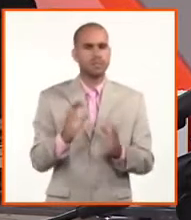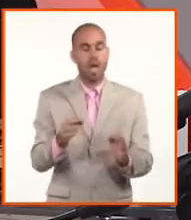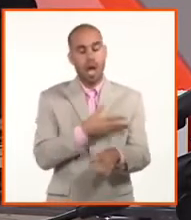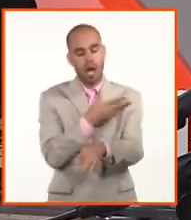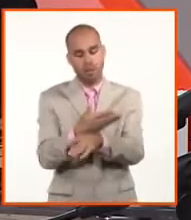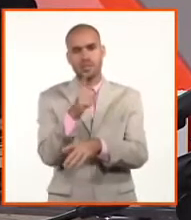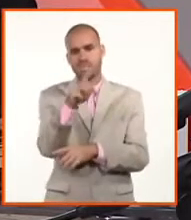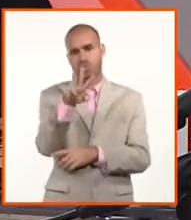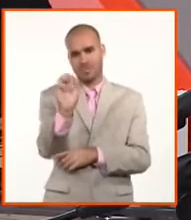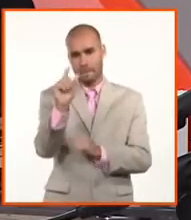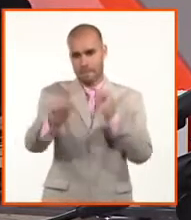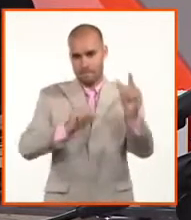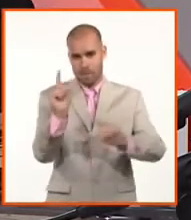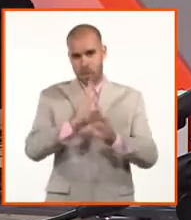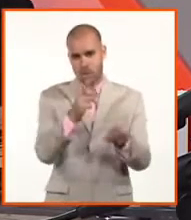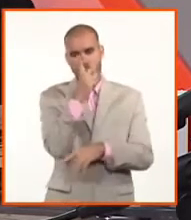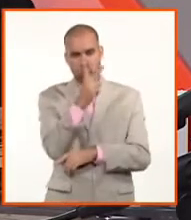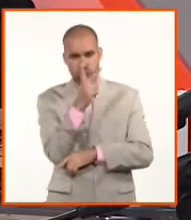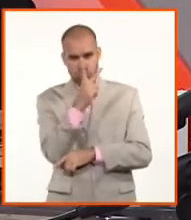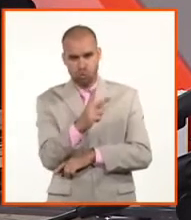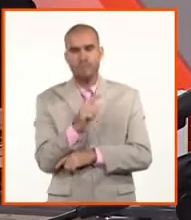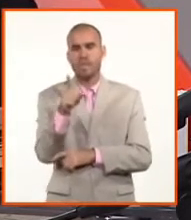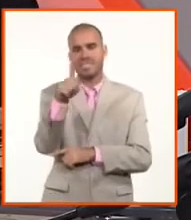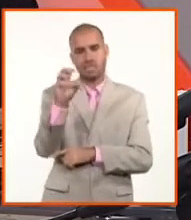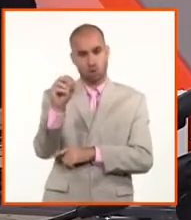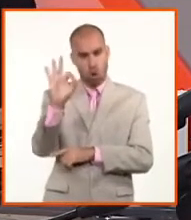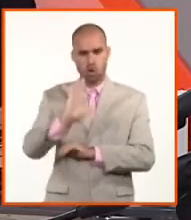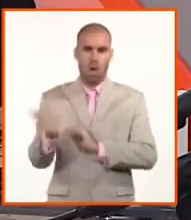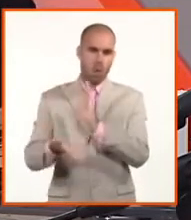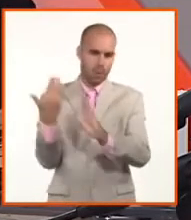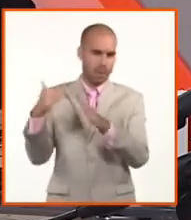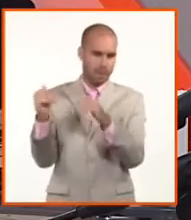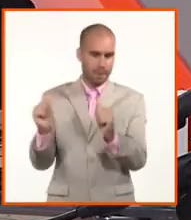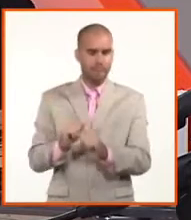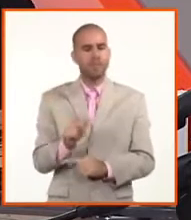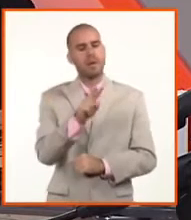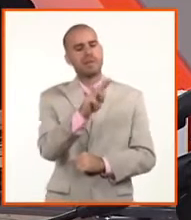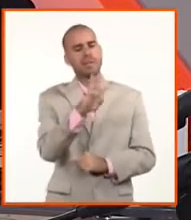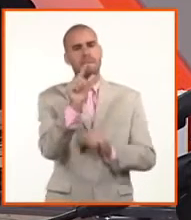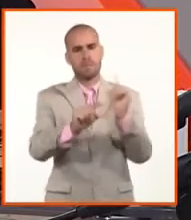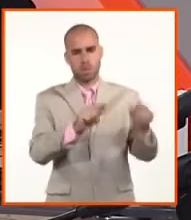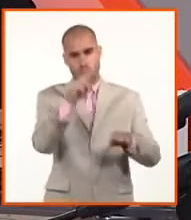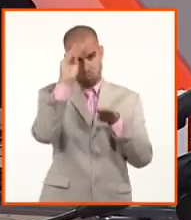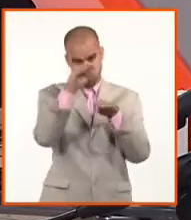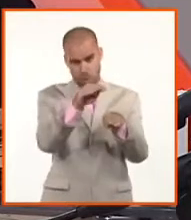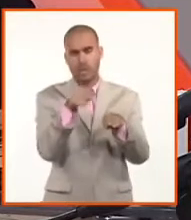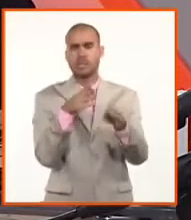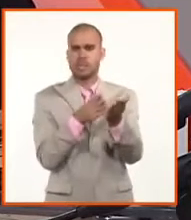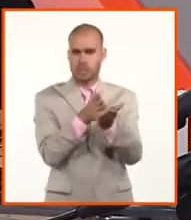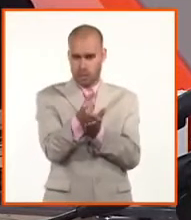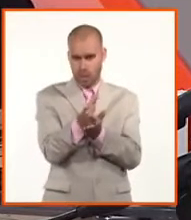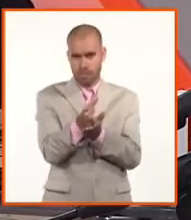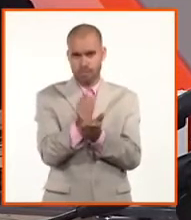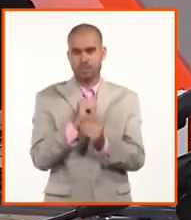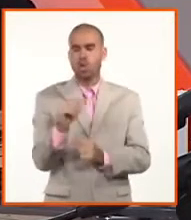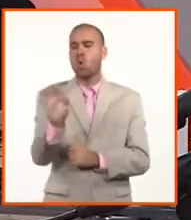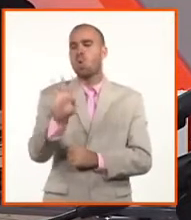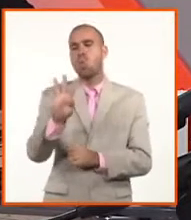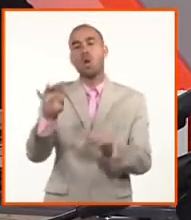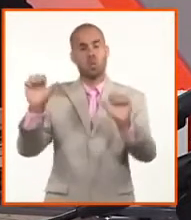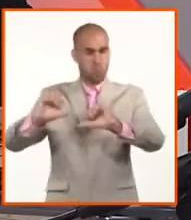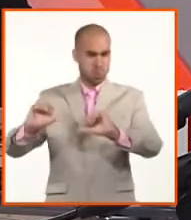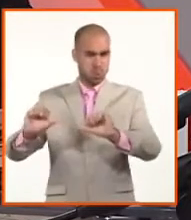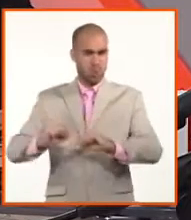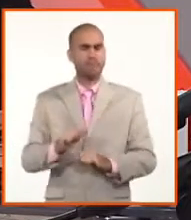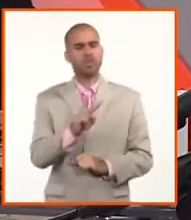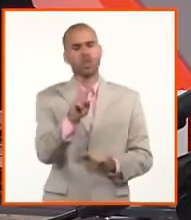personas han sido atendidas, 108 han recibido altas médicas, 23 pacientes continúan hospitalizados, 4 de ellos críticos,